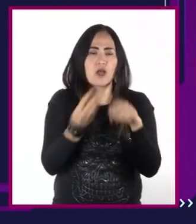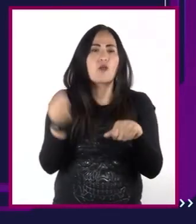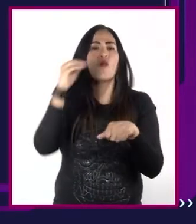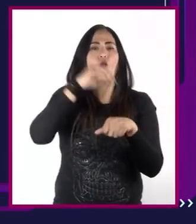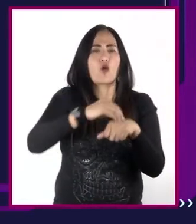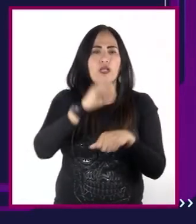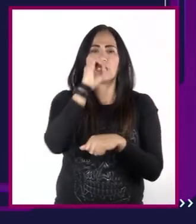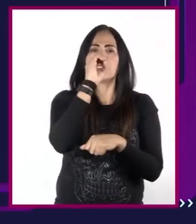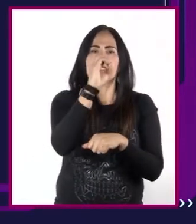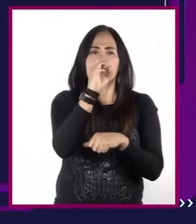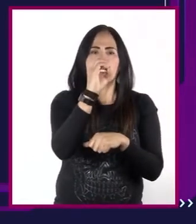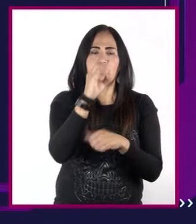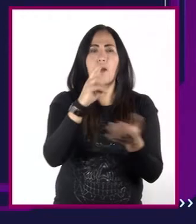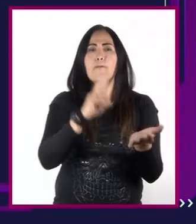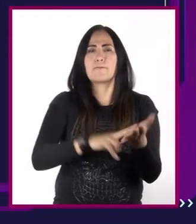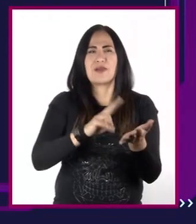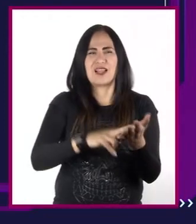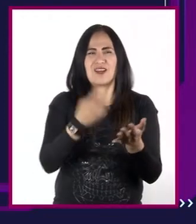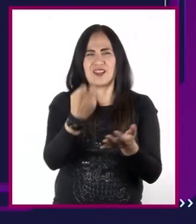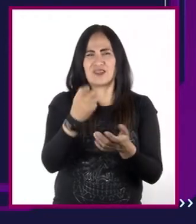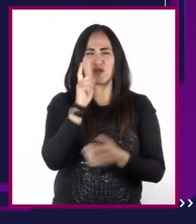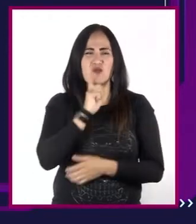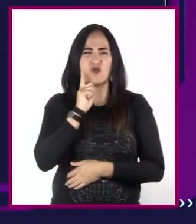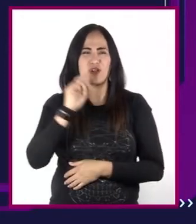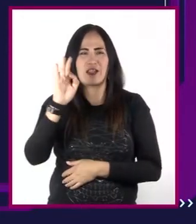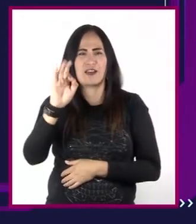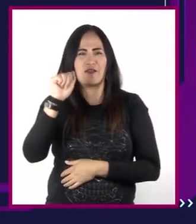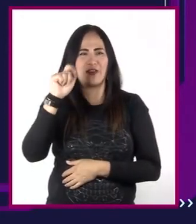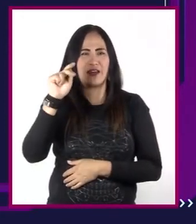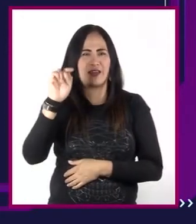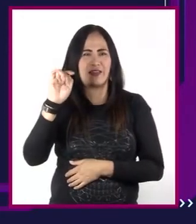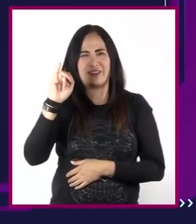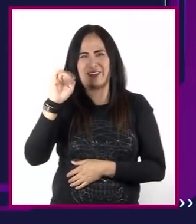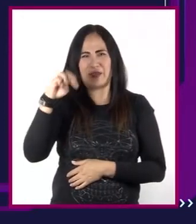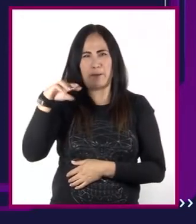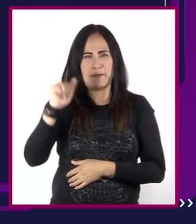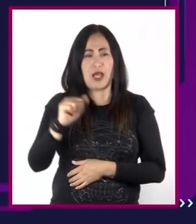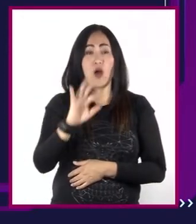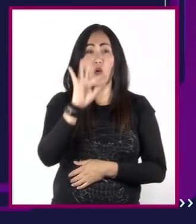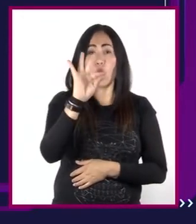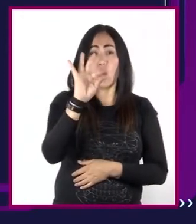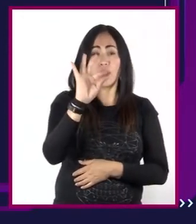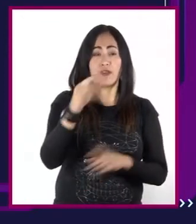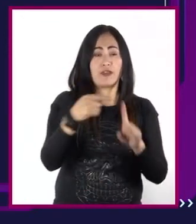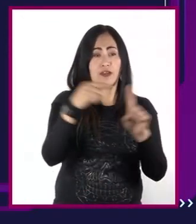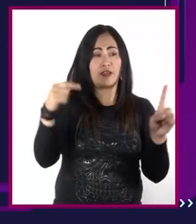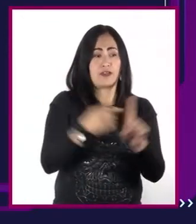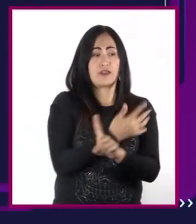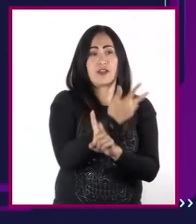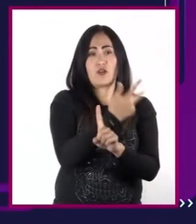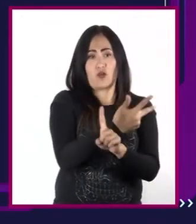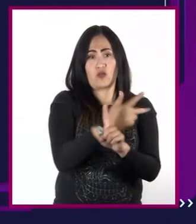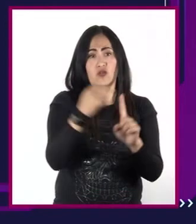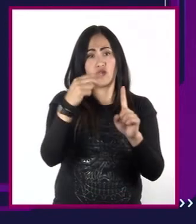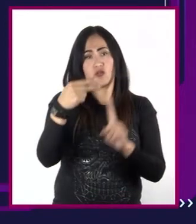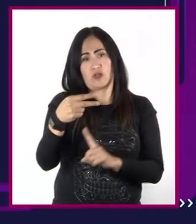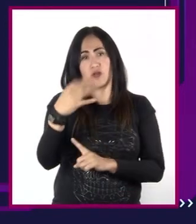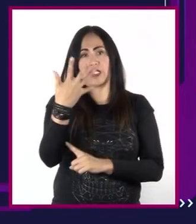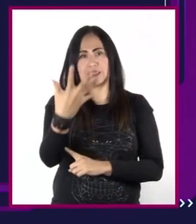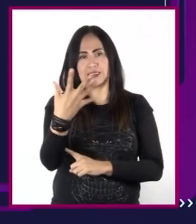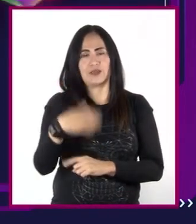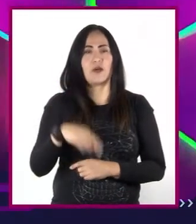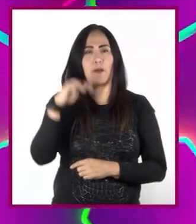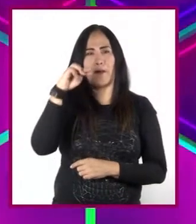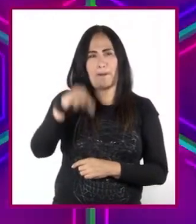0, porque ese valor representa a Fátima. Por lo tanto, 40 entre 8 es igual a 5. La media aritmética es